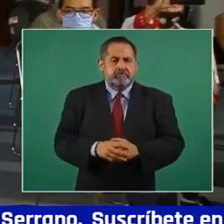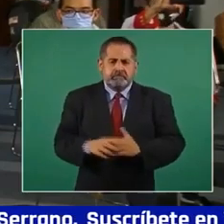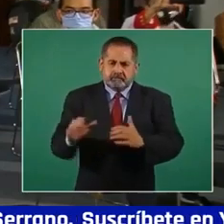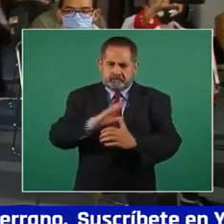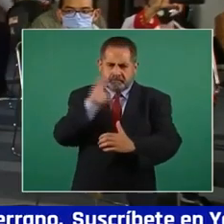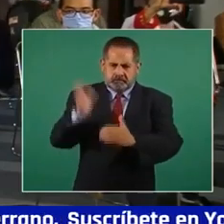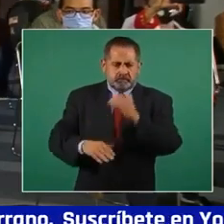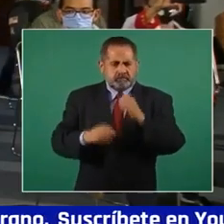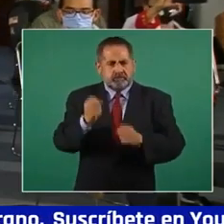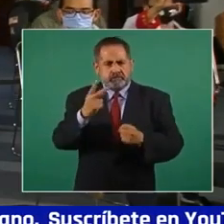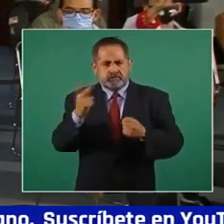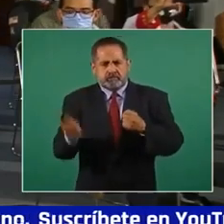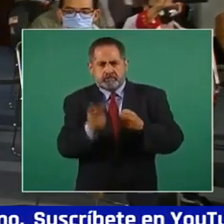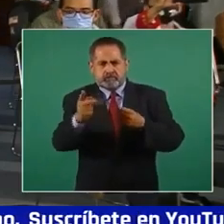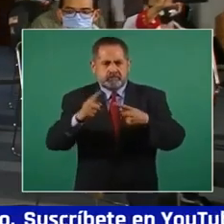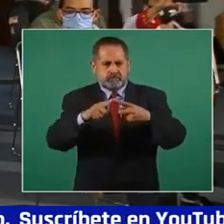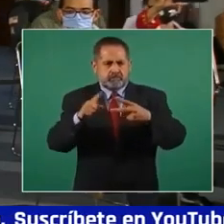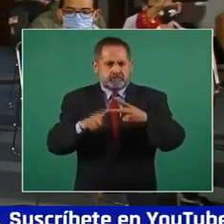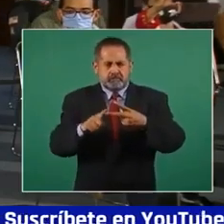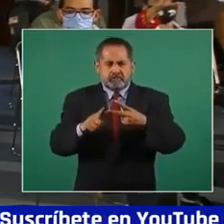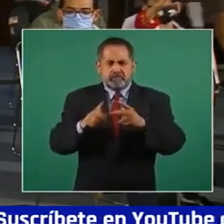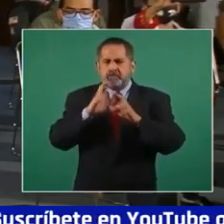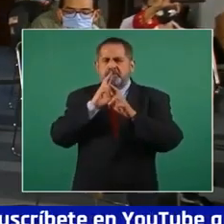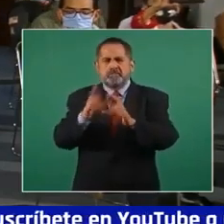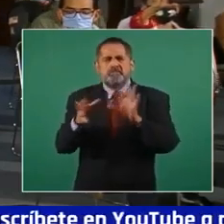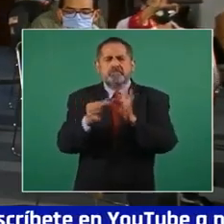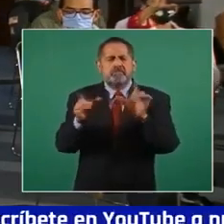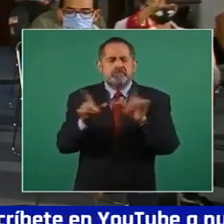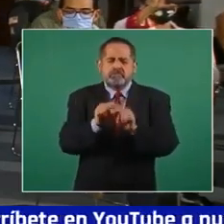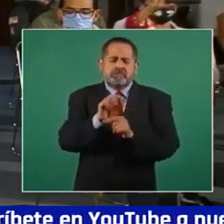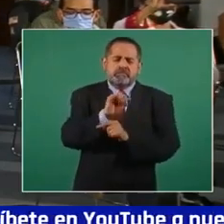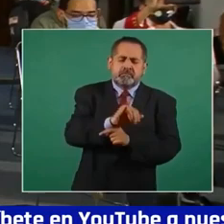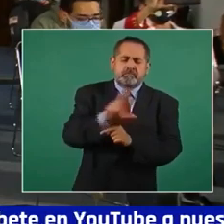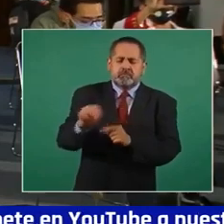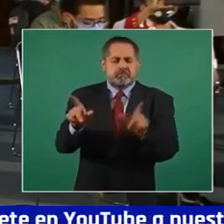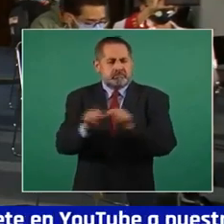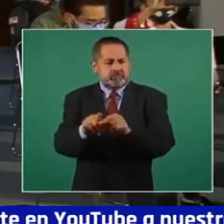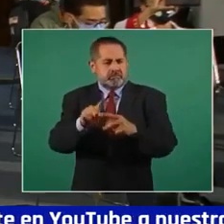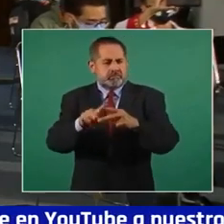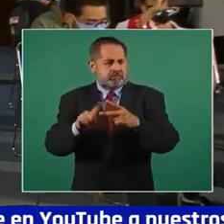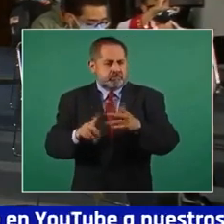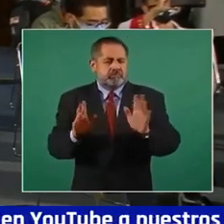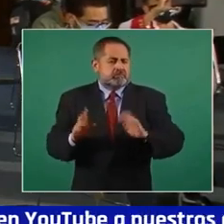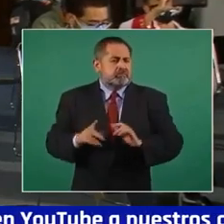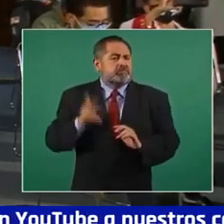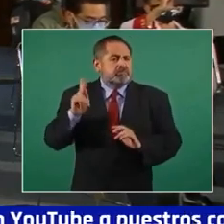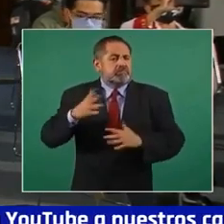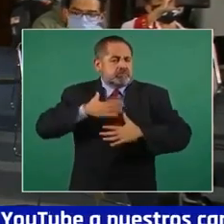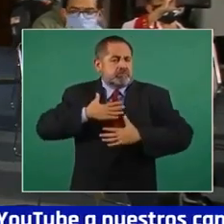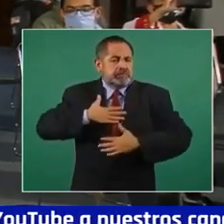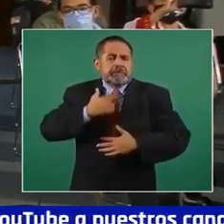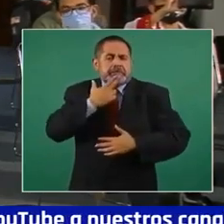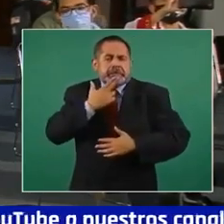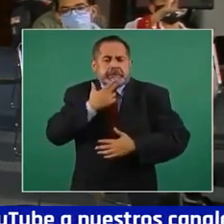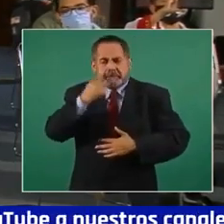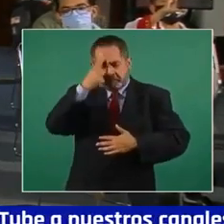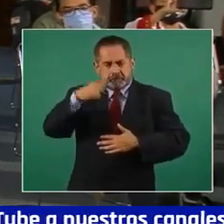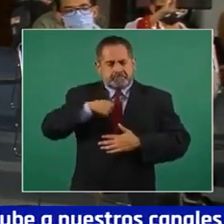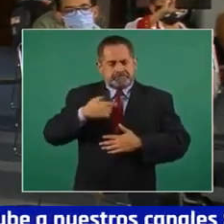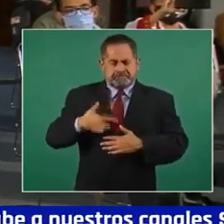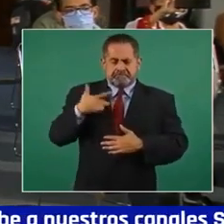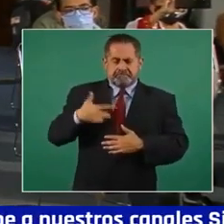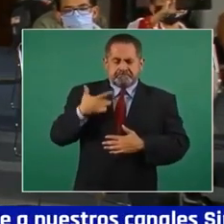Termino con 2 preguntas, presidente, que son de respuesta corta y lógica, pero al menos a mí me sirven o me